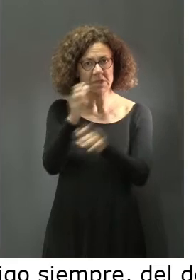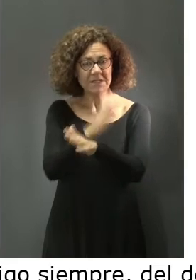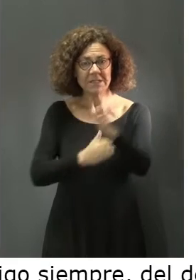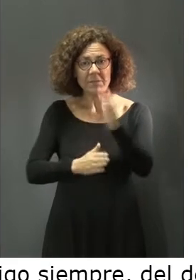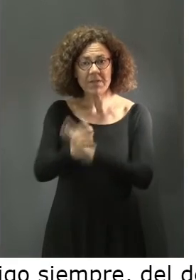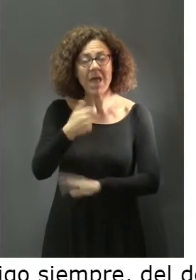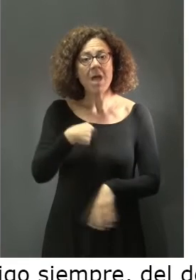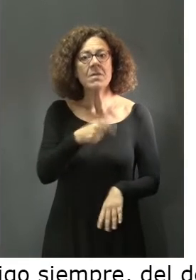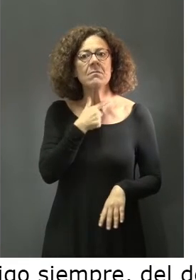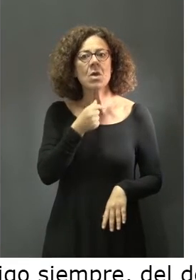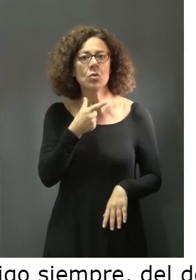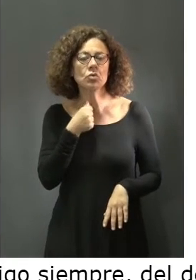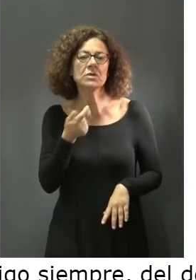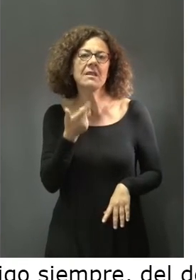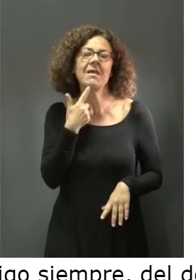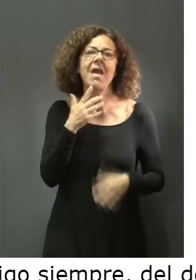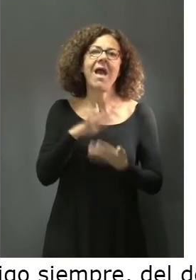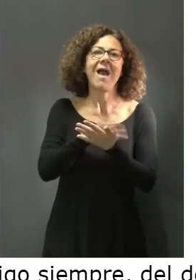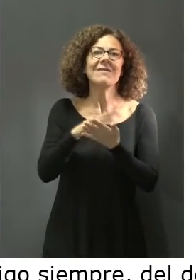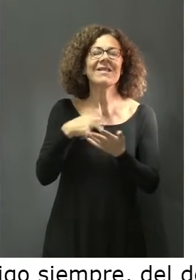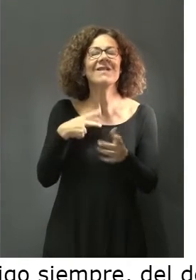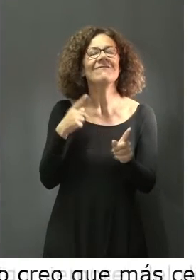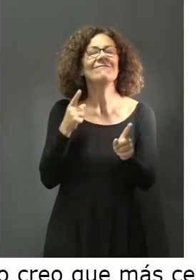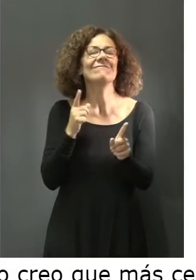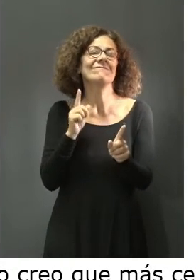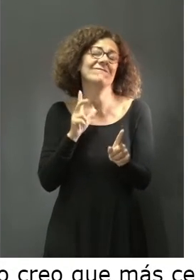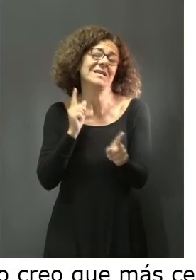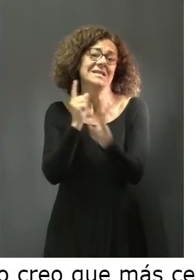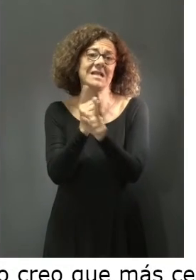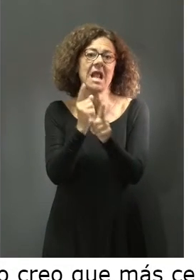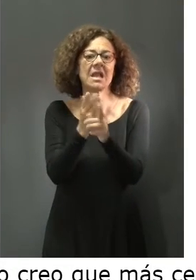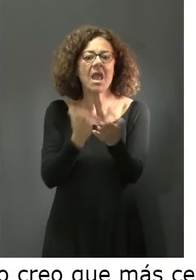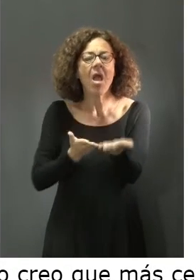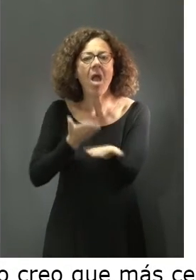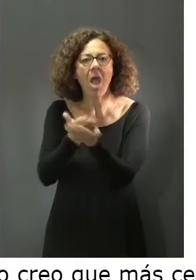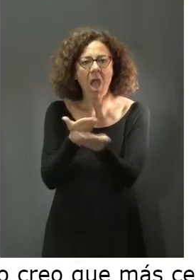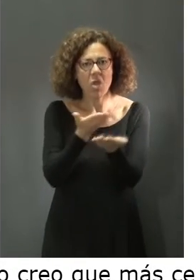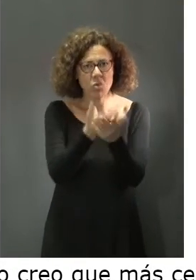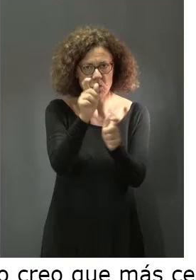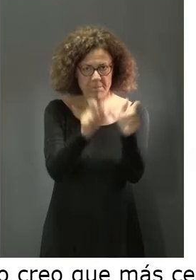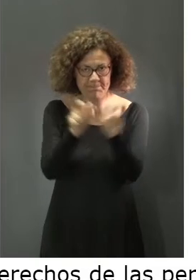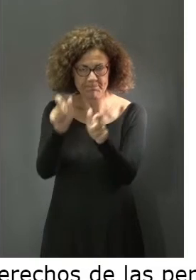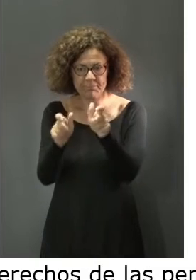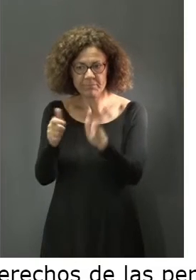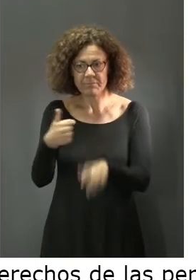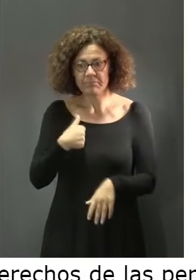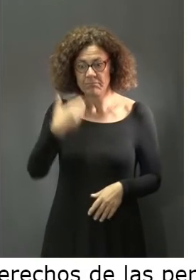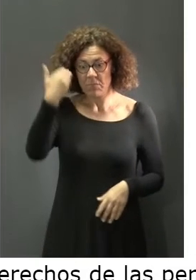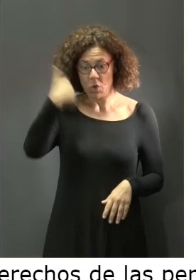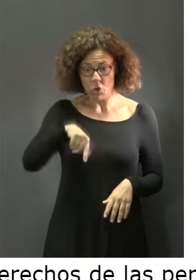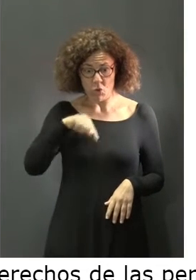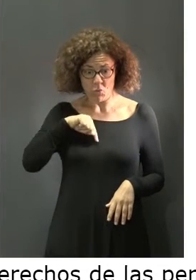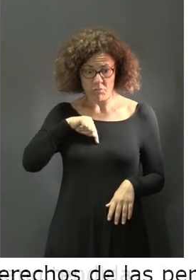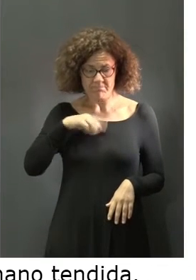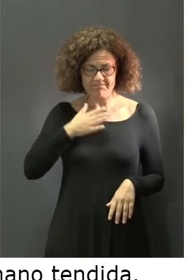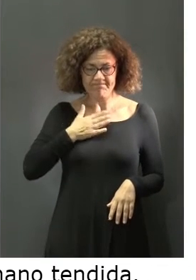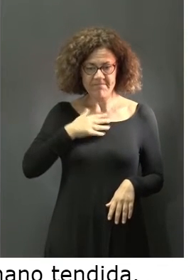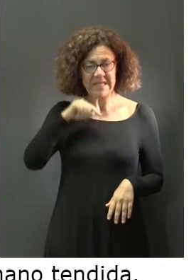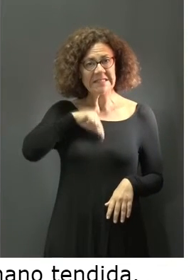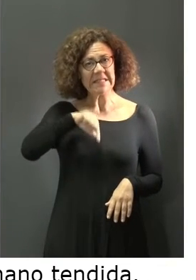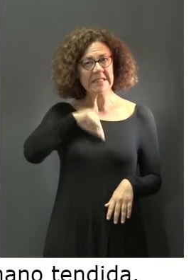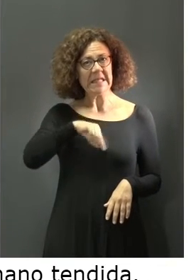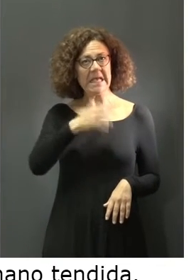gusta hablar del fiscal de la mano tendida, ¿no? Entonces, pues en ese sentido, yo sentía que